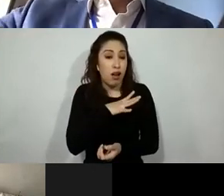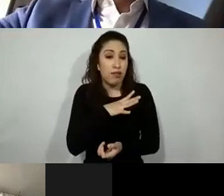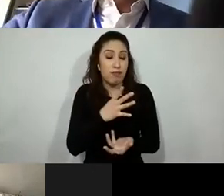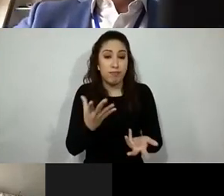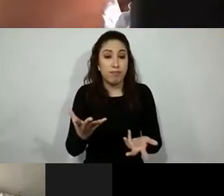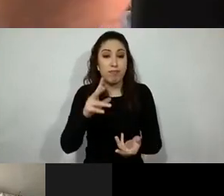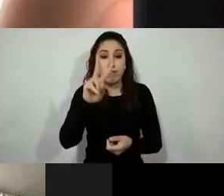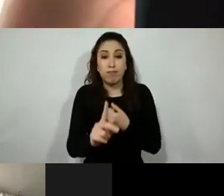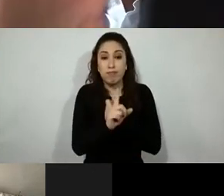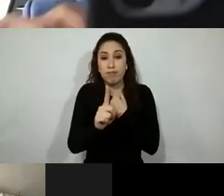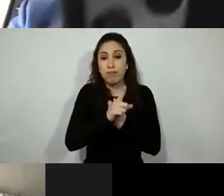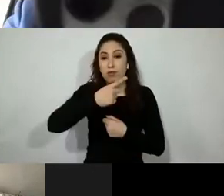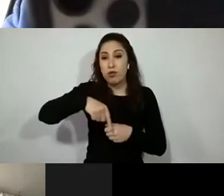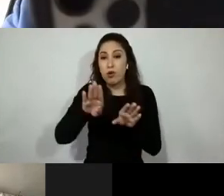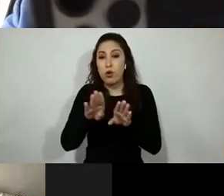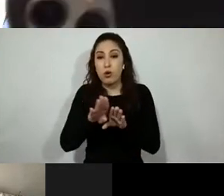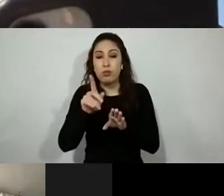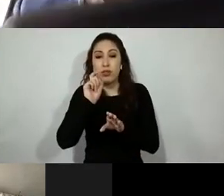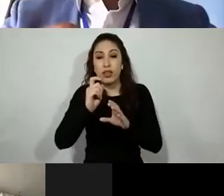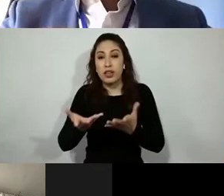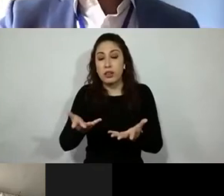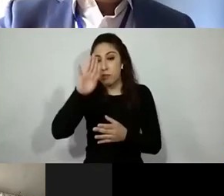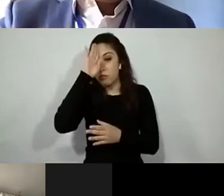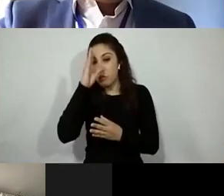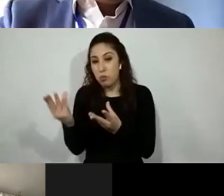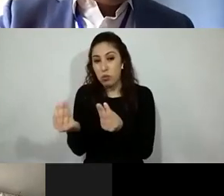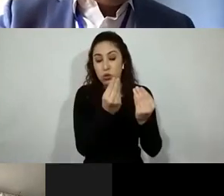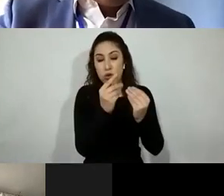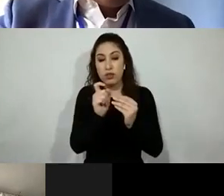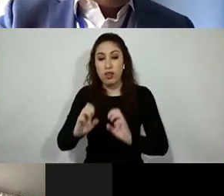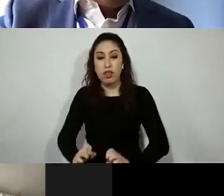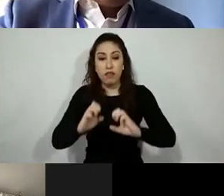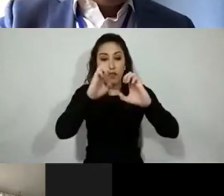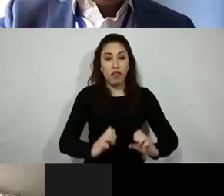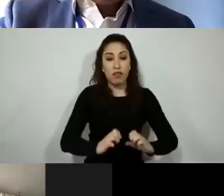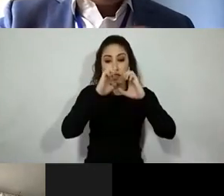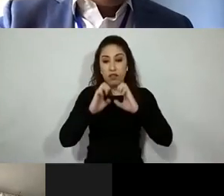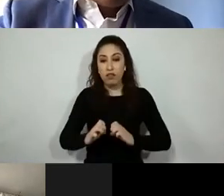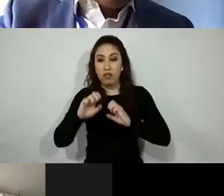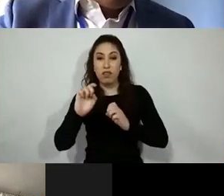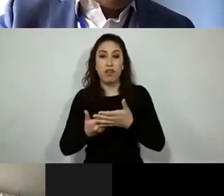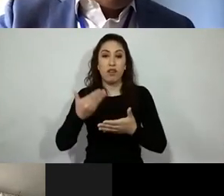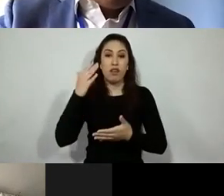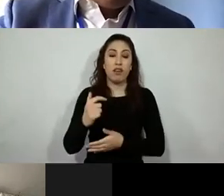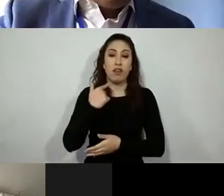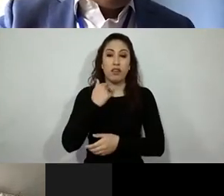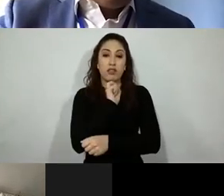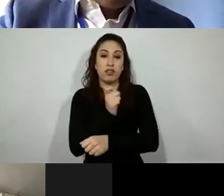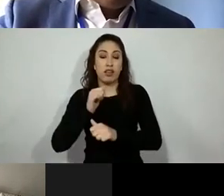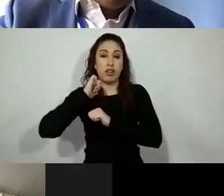la mafia inmobiliaria, ¿no?, que los delegados panistas han podido